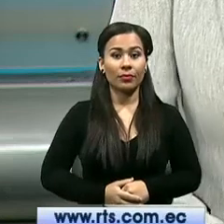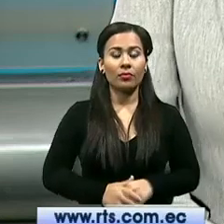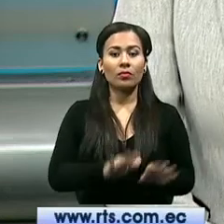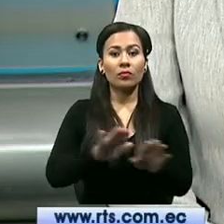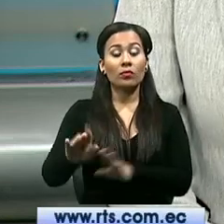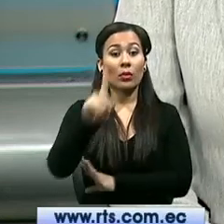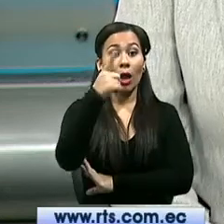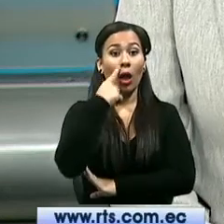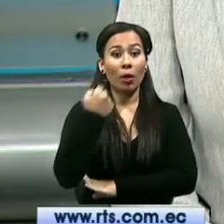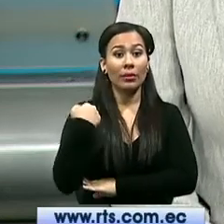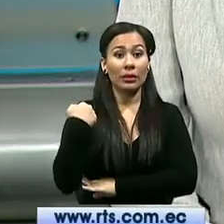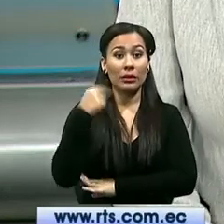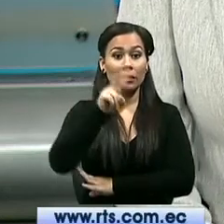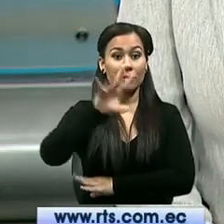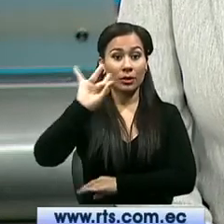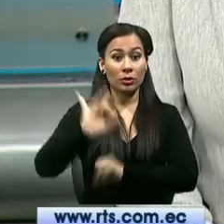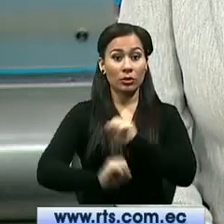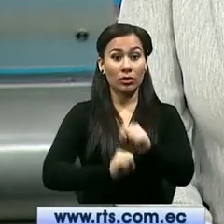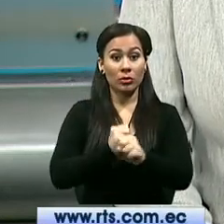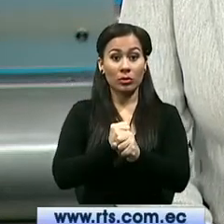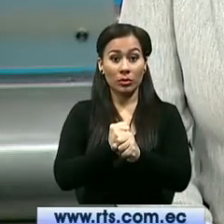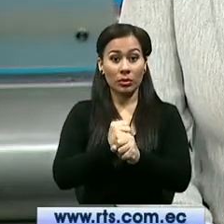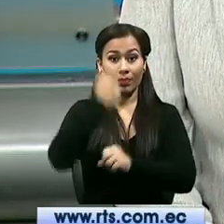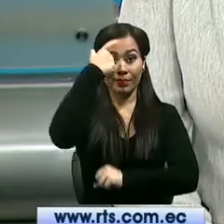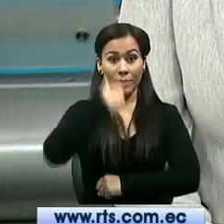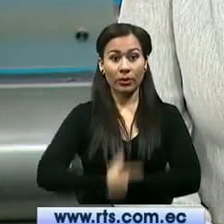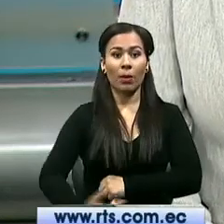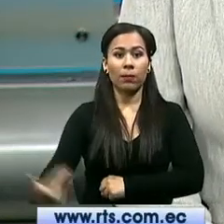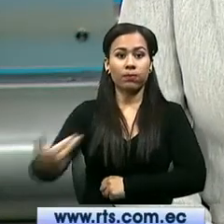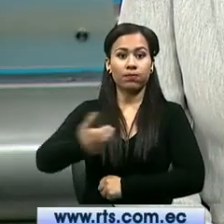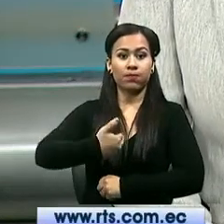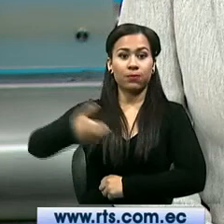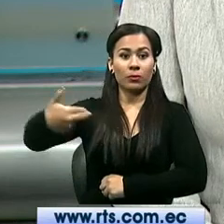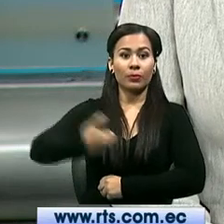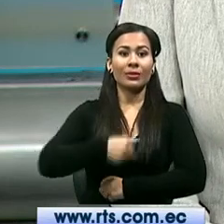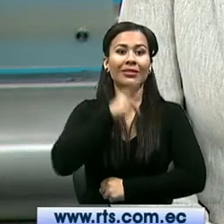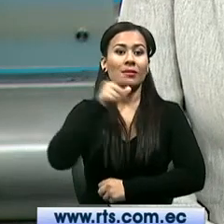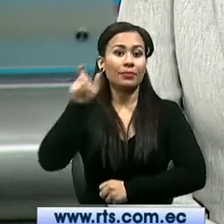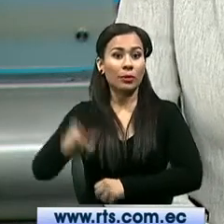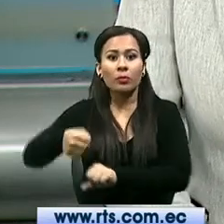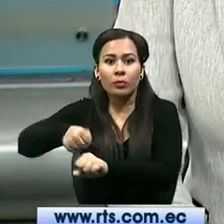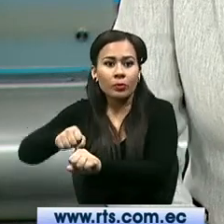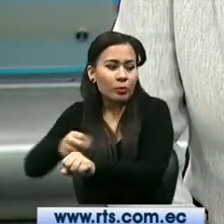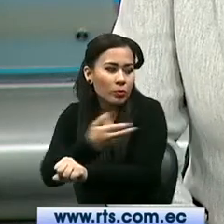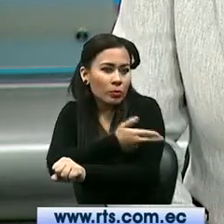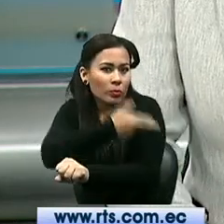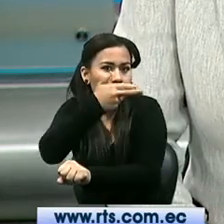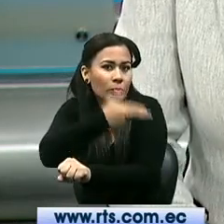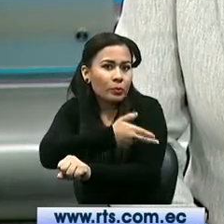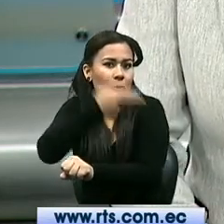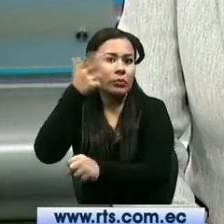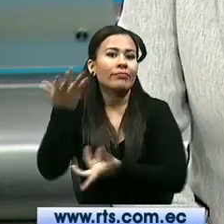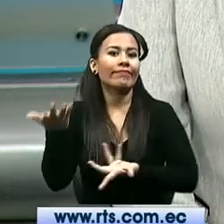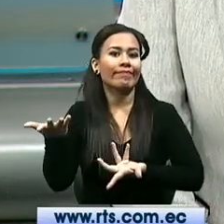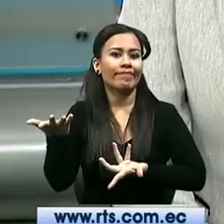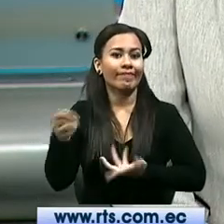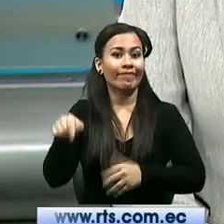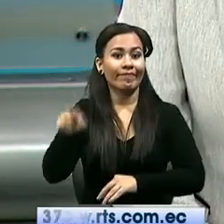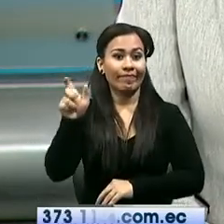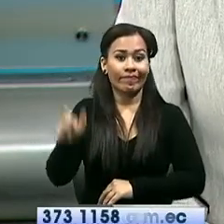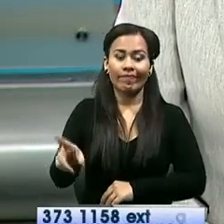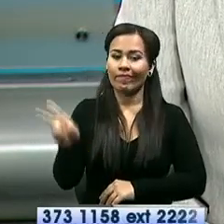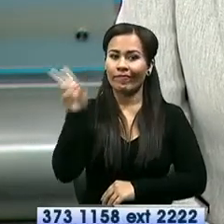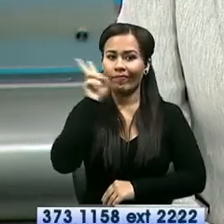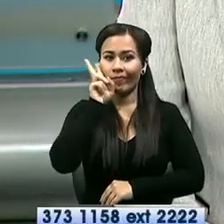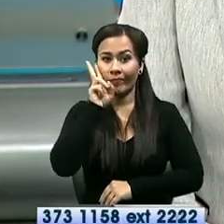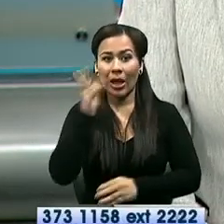Un hombre de 28 años de edad fue asesinado por un presunto sicario que se movilizaba a bordo de una motocicleta en un nuevo